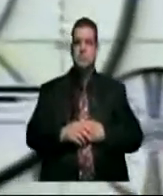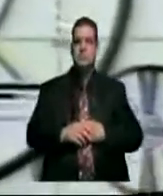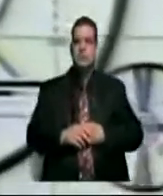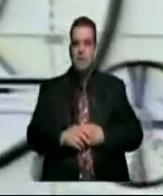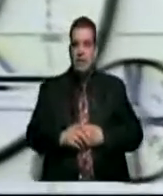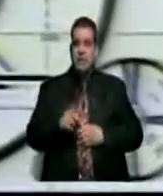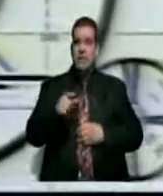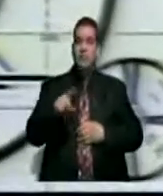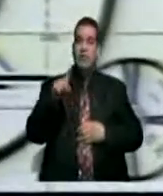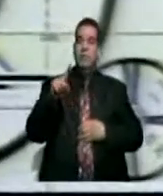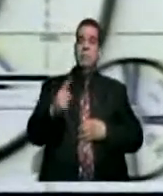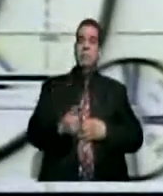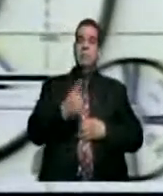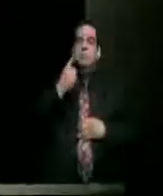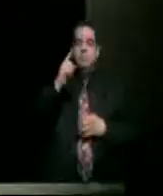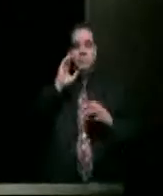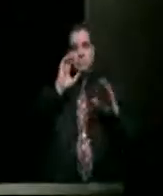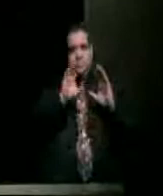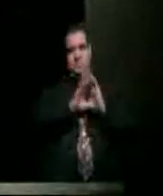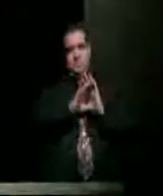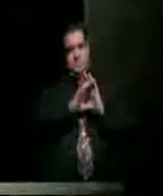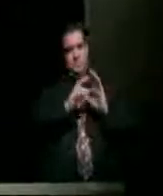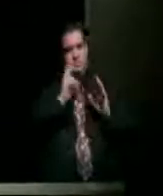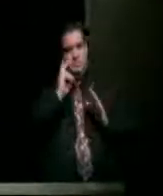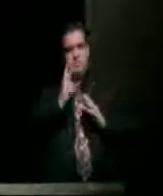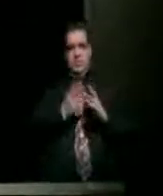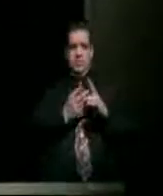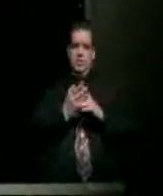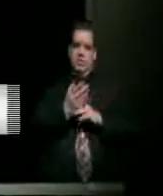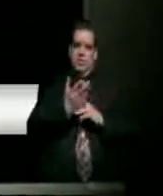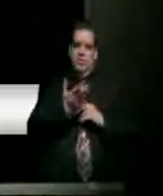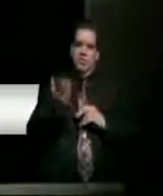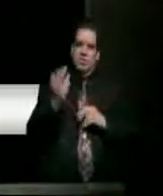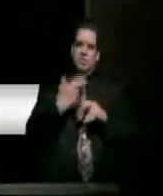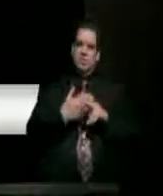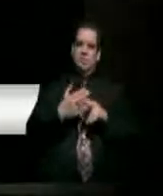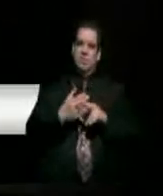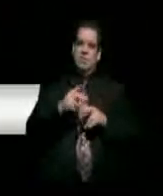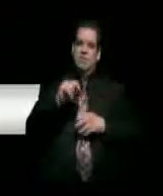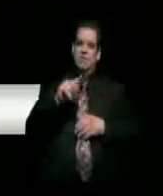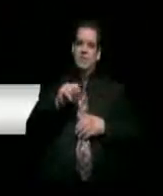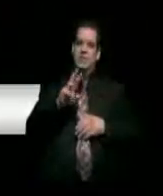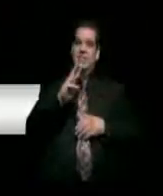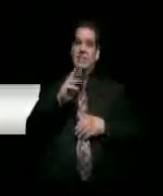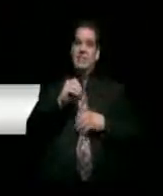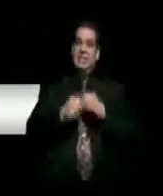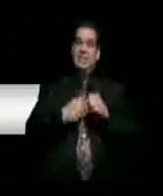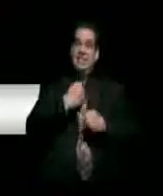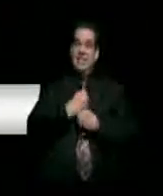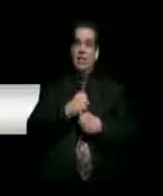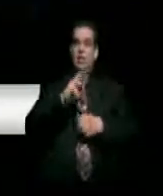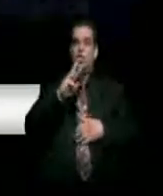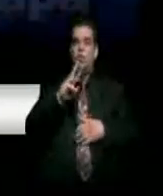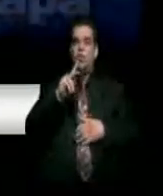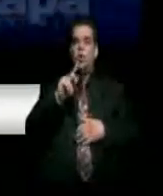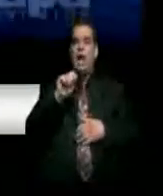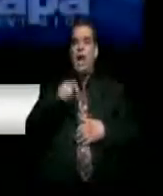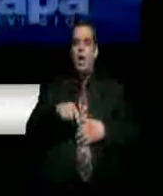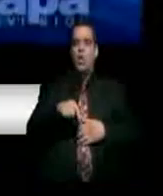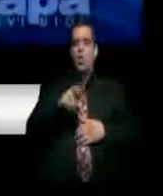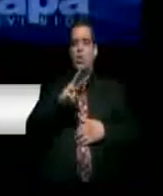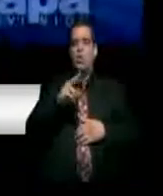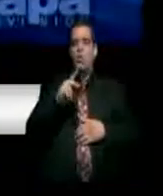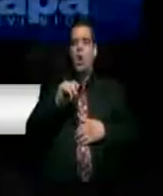Esta fue la primera imagen que se vio a través de este aparato llamado televisor. Hace 60 años, WKAQ y